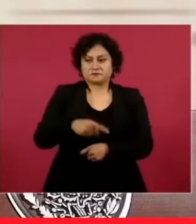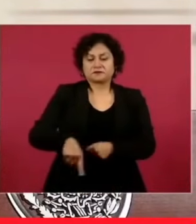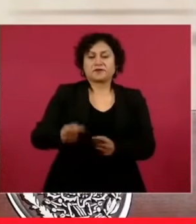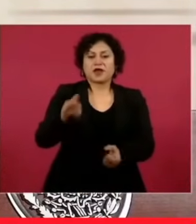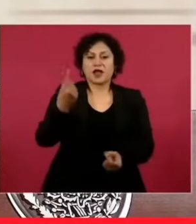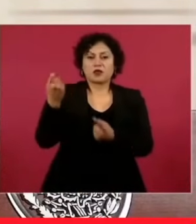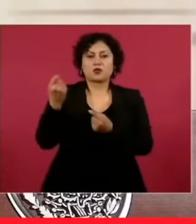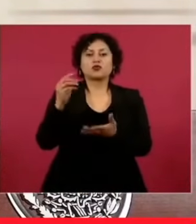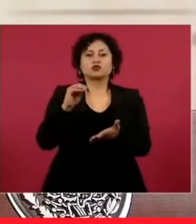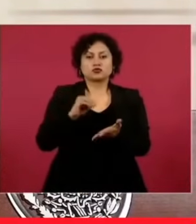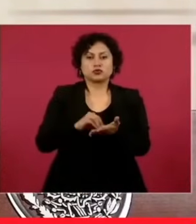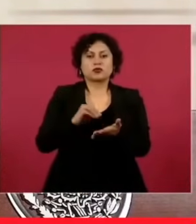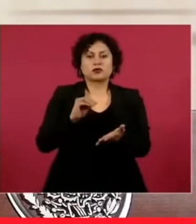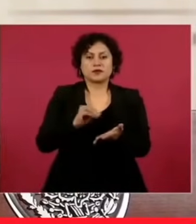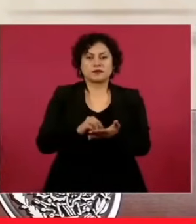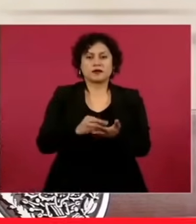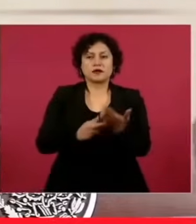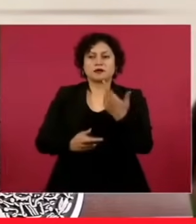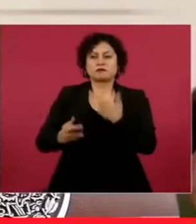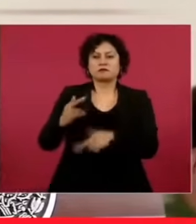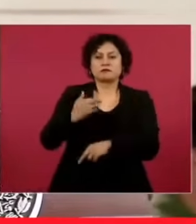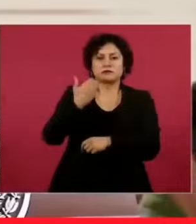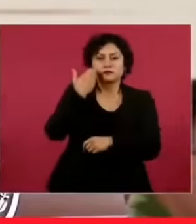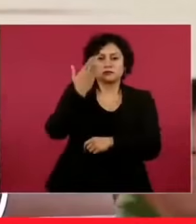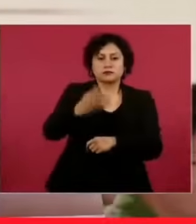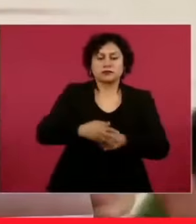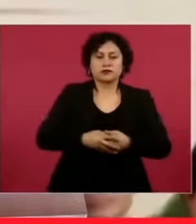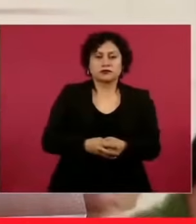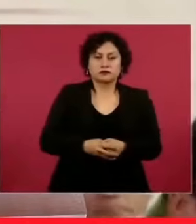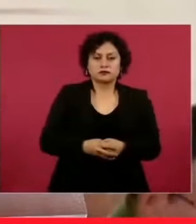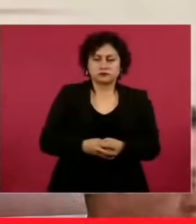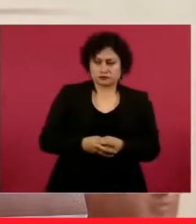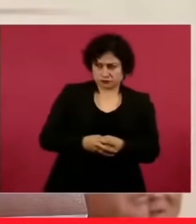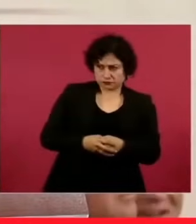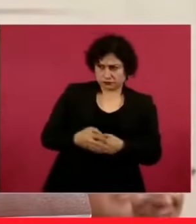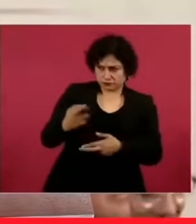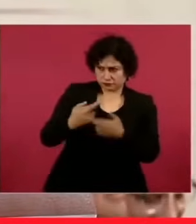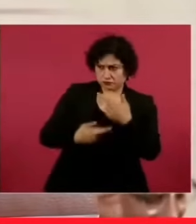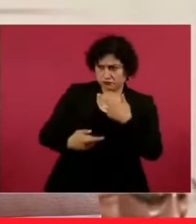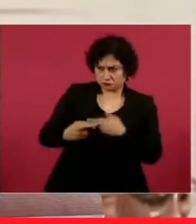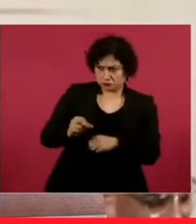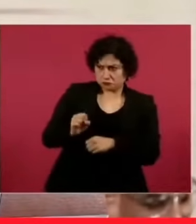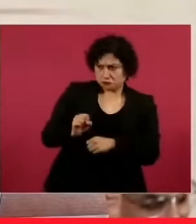Sí, queremos que regresen, pero lo que se robaron.